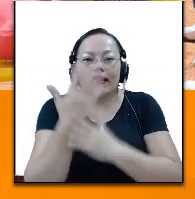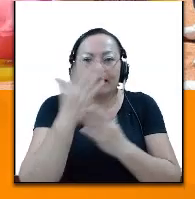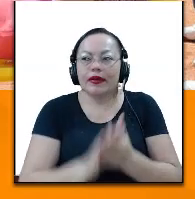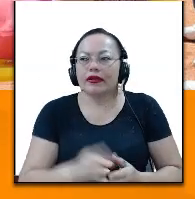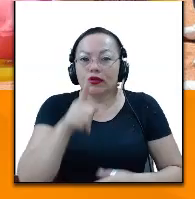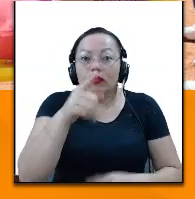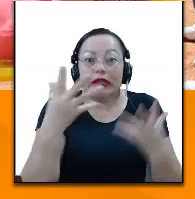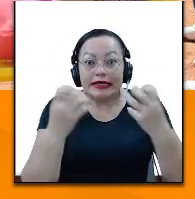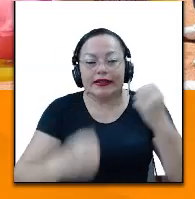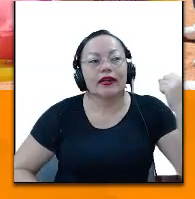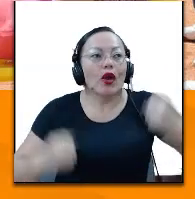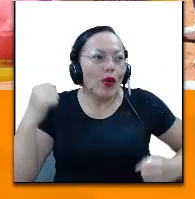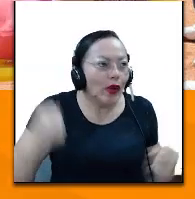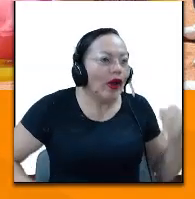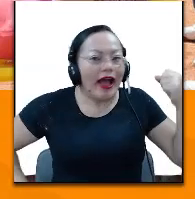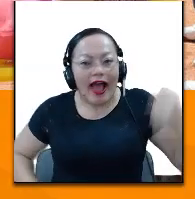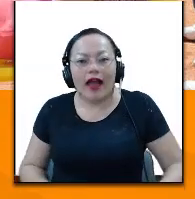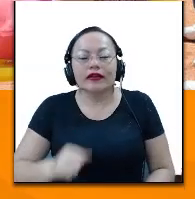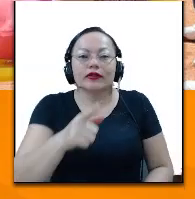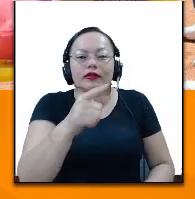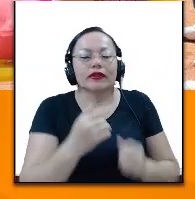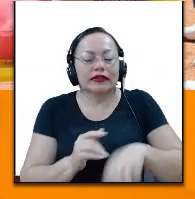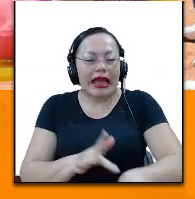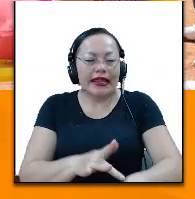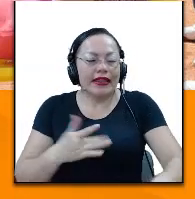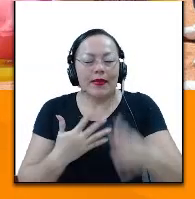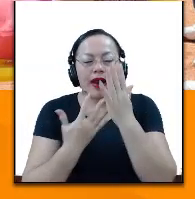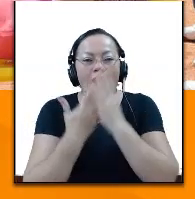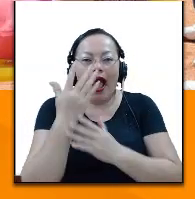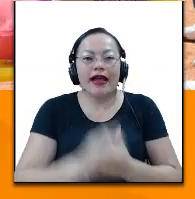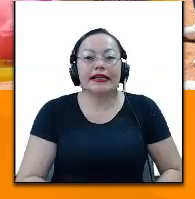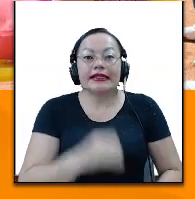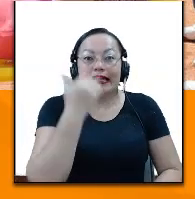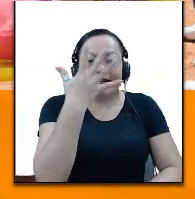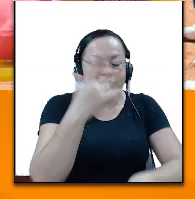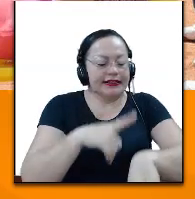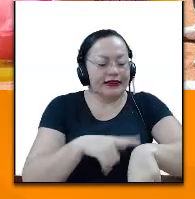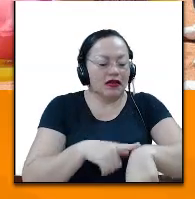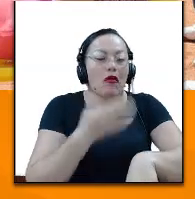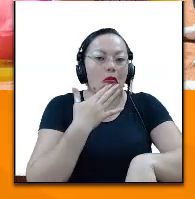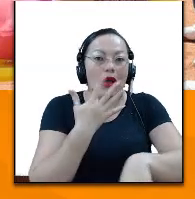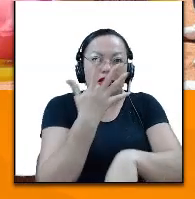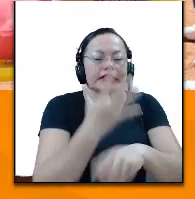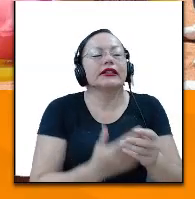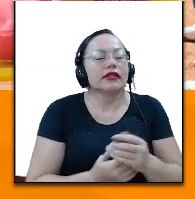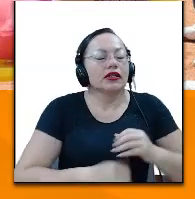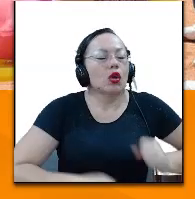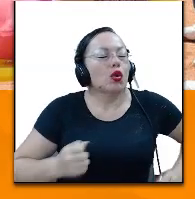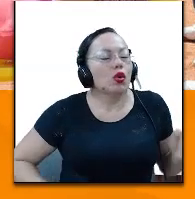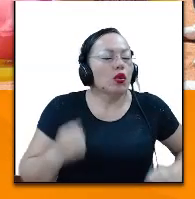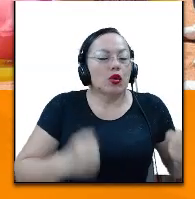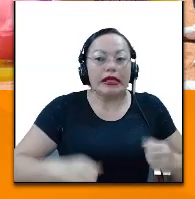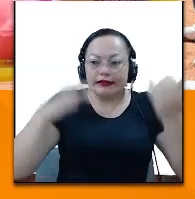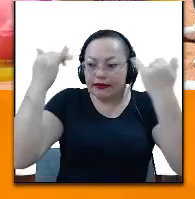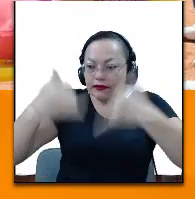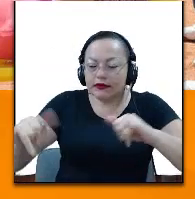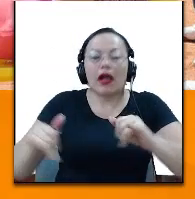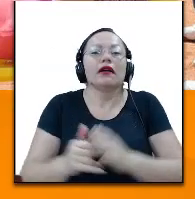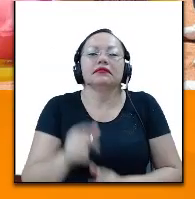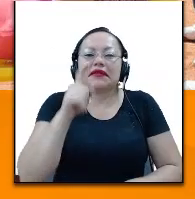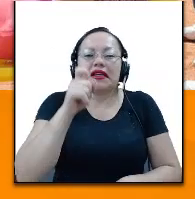quiera hacer ejercicio tiene que madrugar de 5 a 6 de la mañana. Oiga bien,